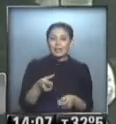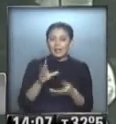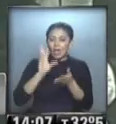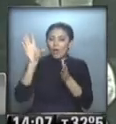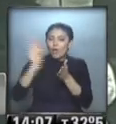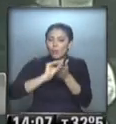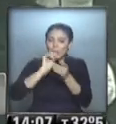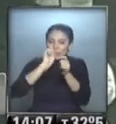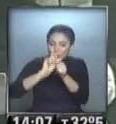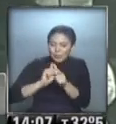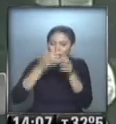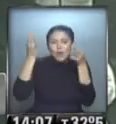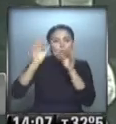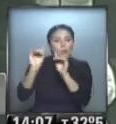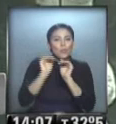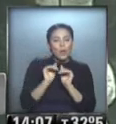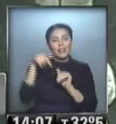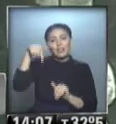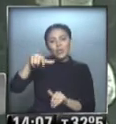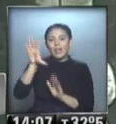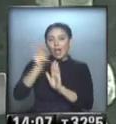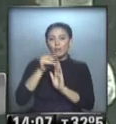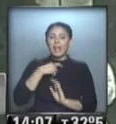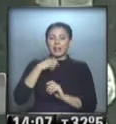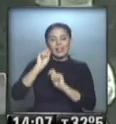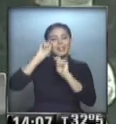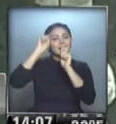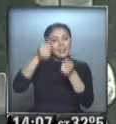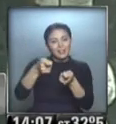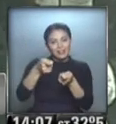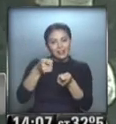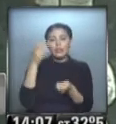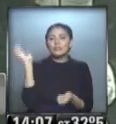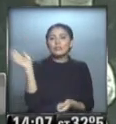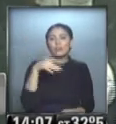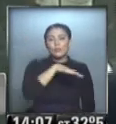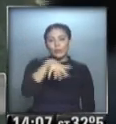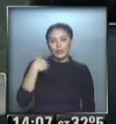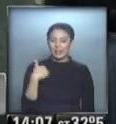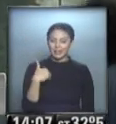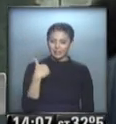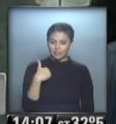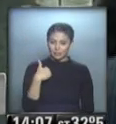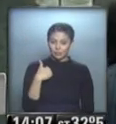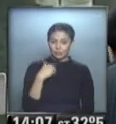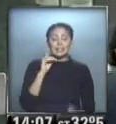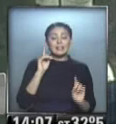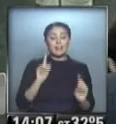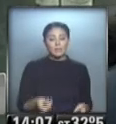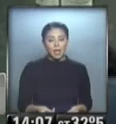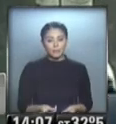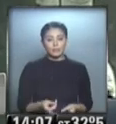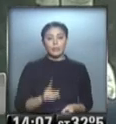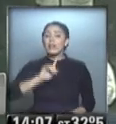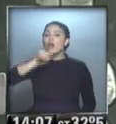réplica que hoy le queremos entregar en nombre de todo el pueblo argentino. Y también en